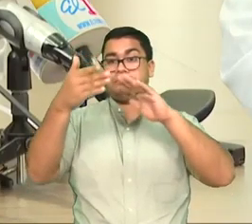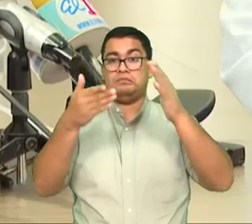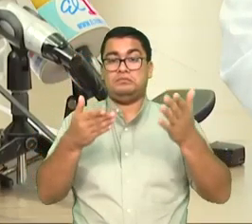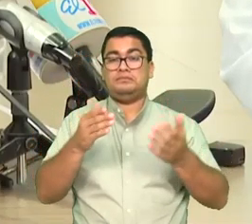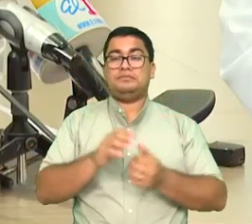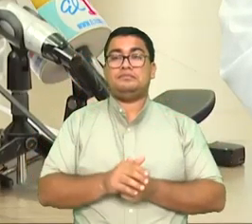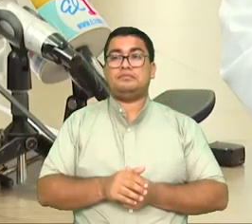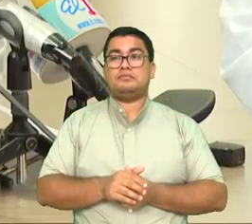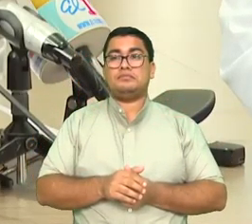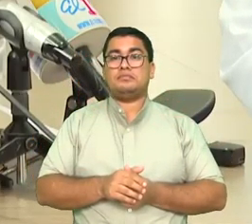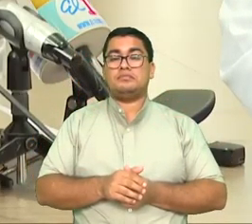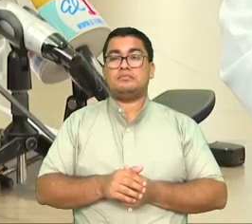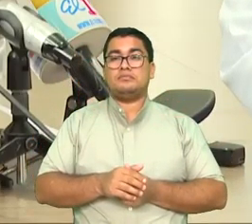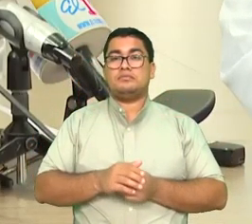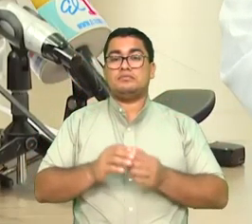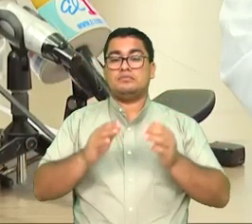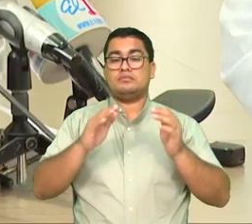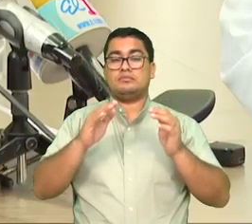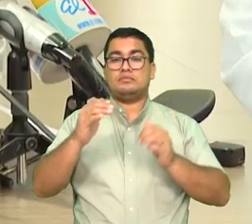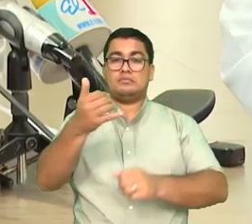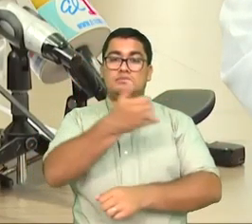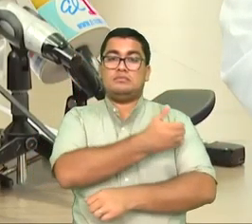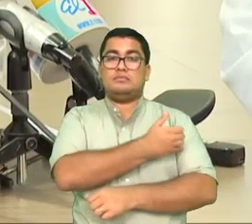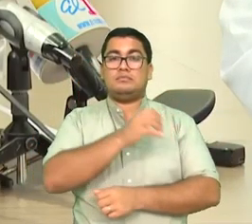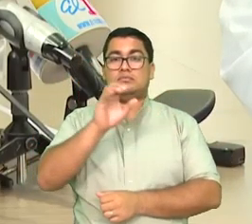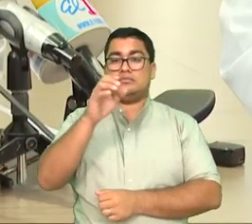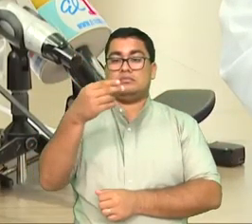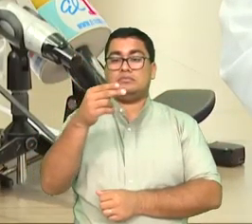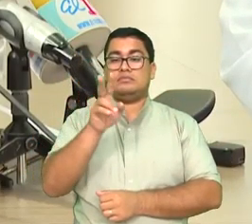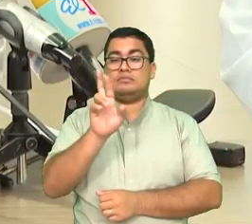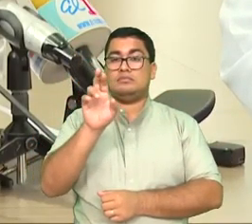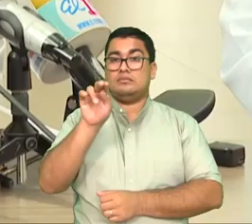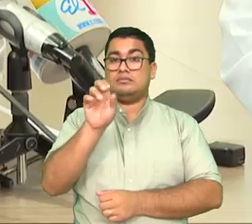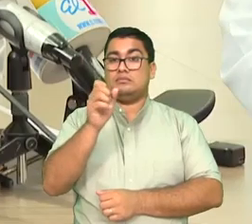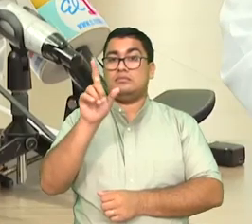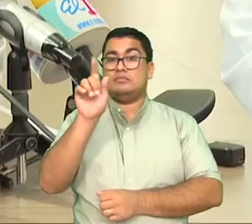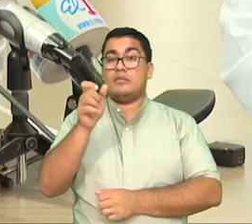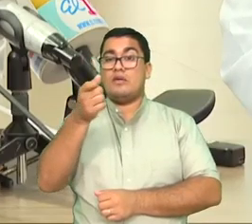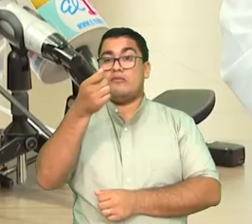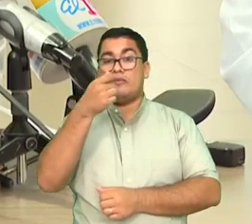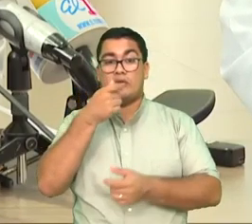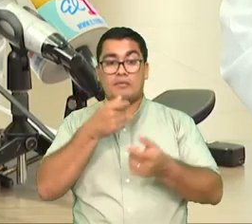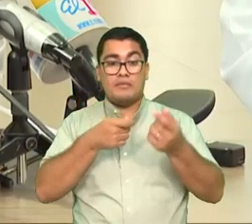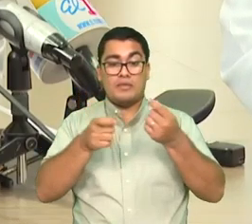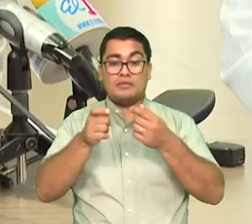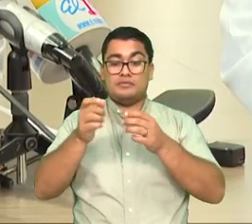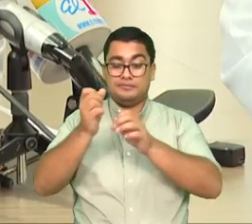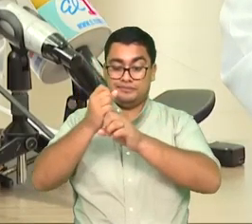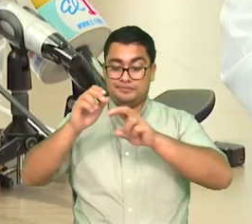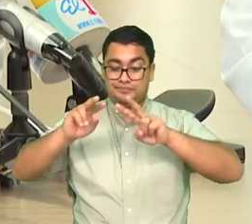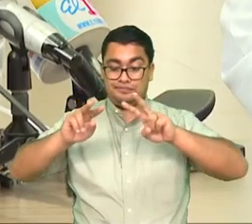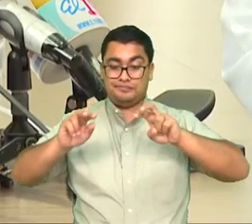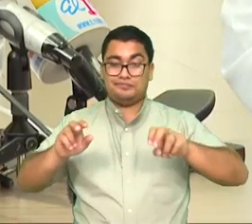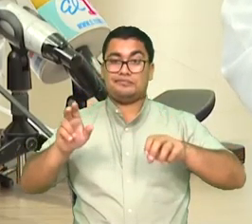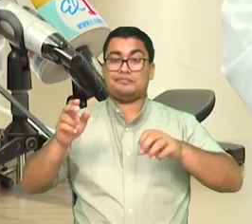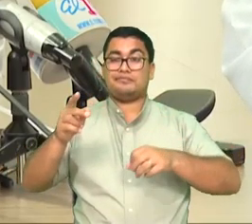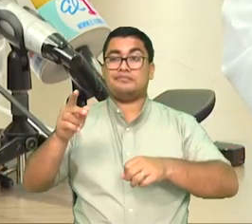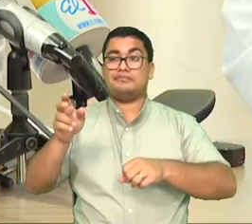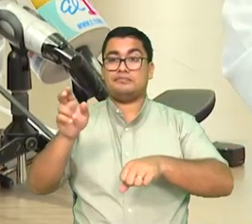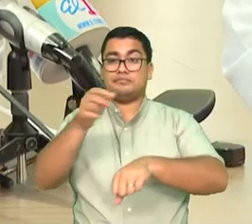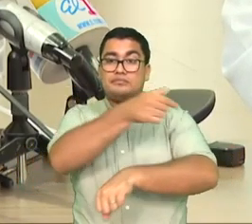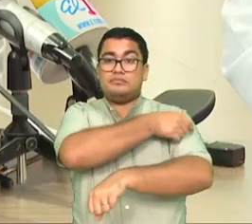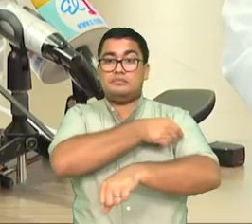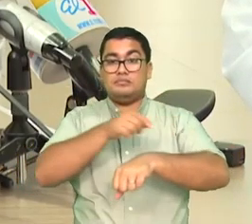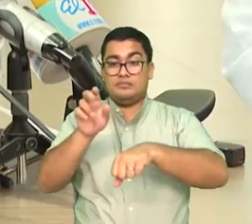Policlínico Ernesto Hoxson, el área de epidemiología, farmacia, laboratorio y caseta de seguridad con daños